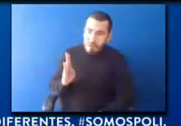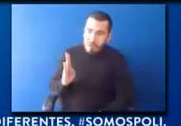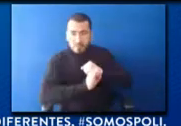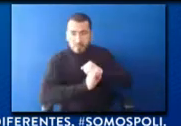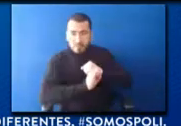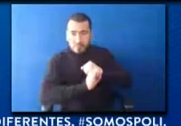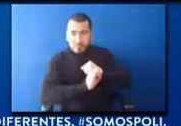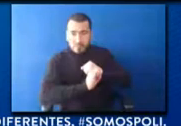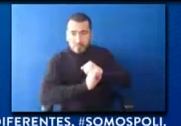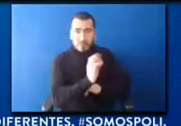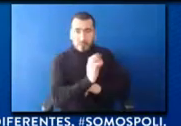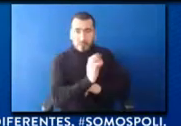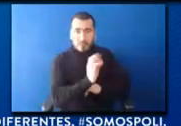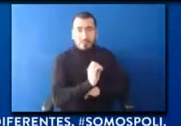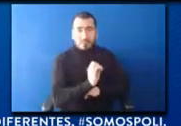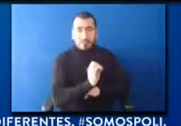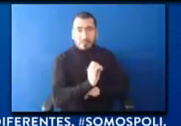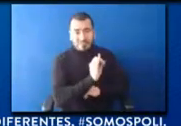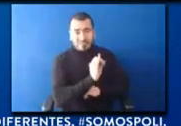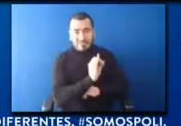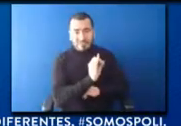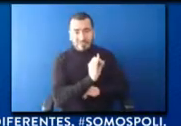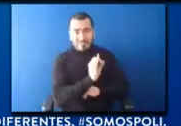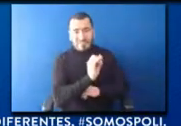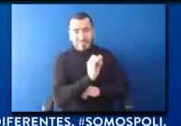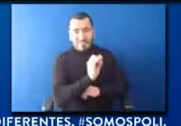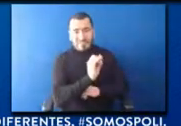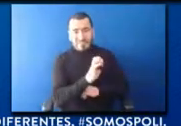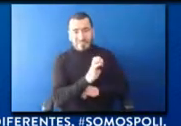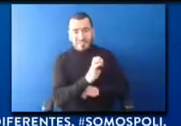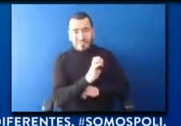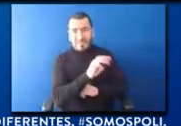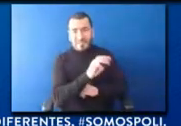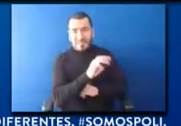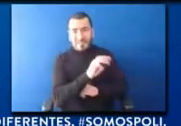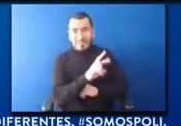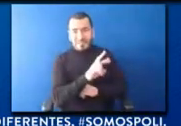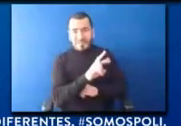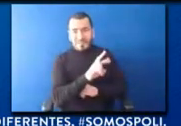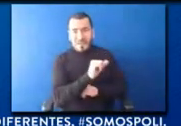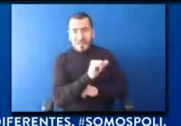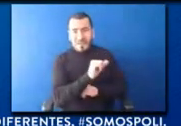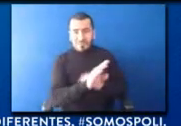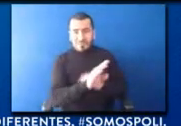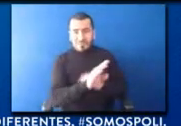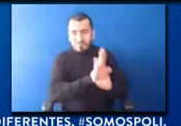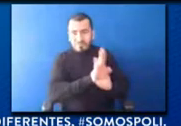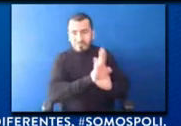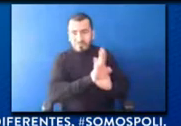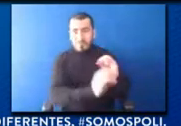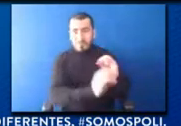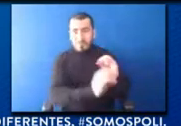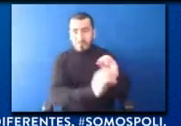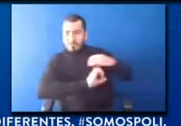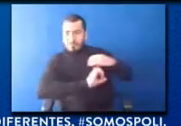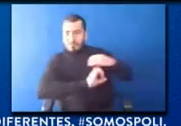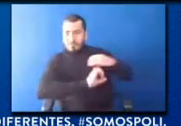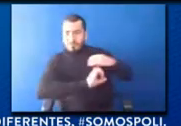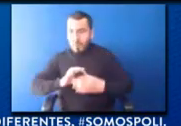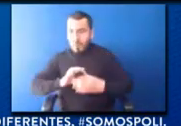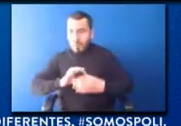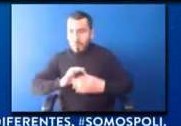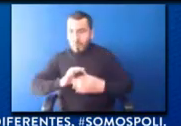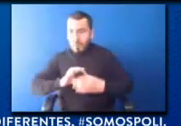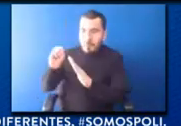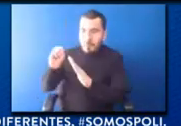utilizar una plataforma de bolsa y sin utilizar un sistema de compensación en liquidación, un depósito o un custodio. ¿Basado en qué? En cadenas